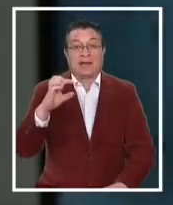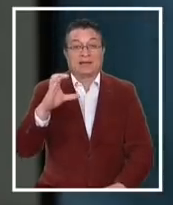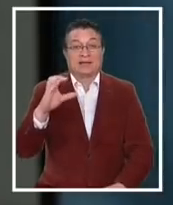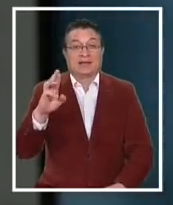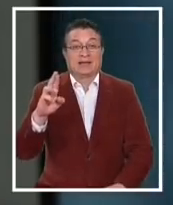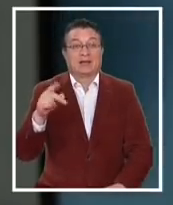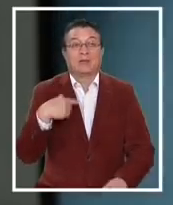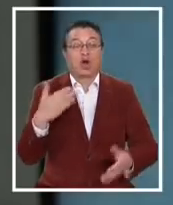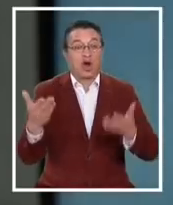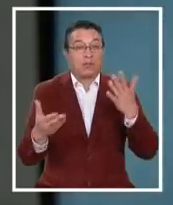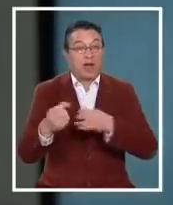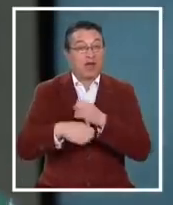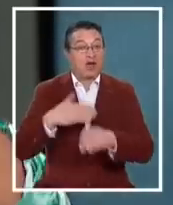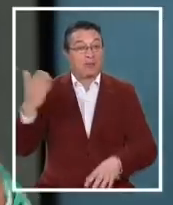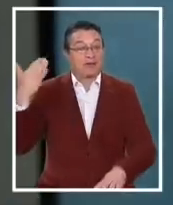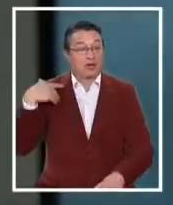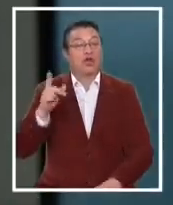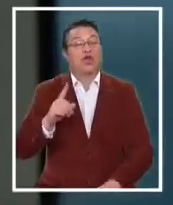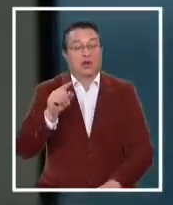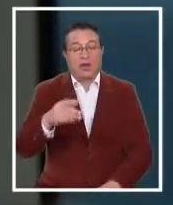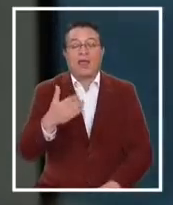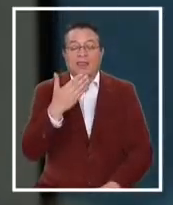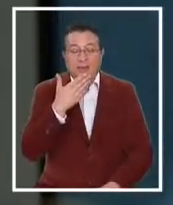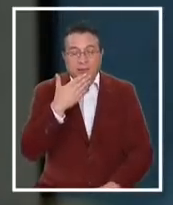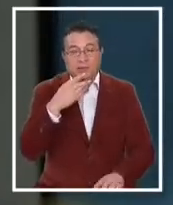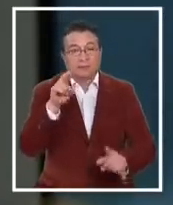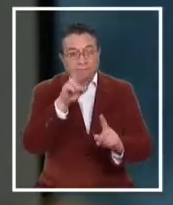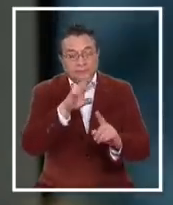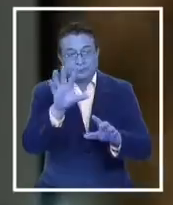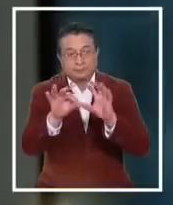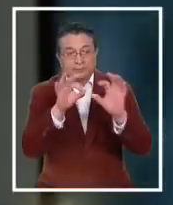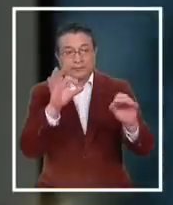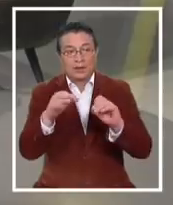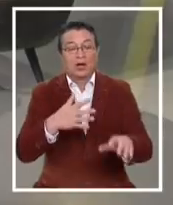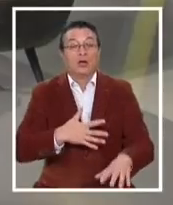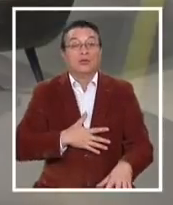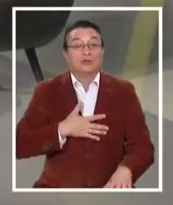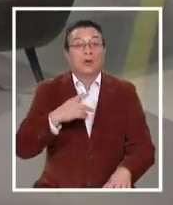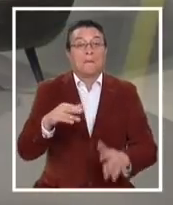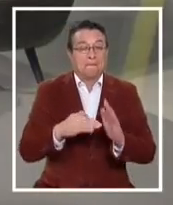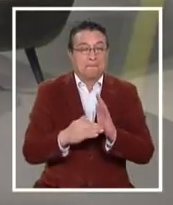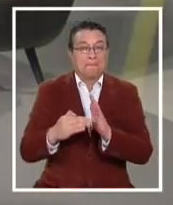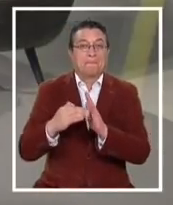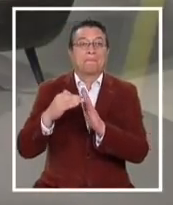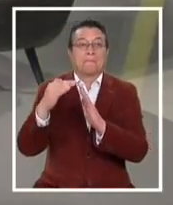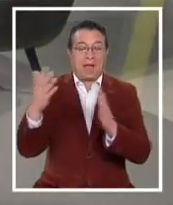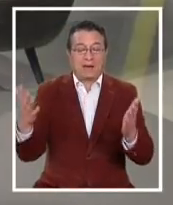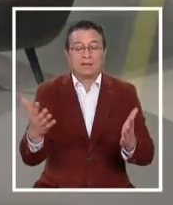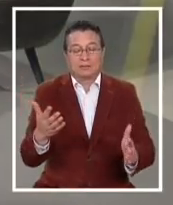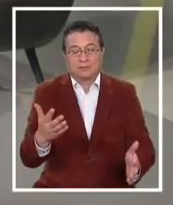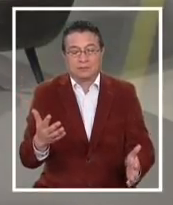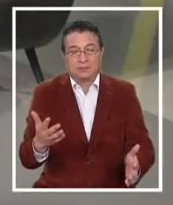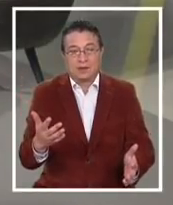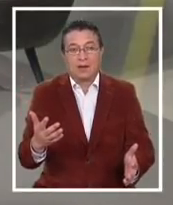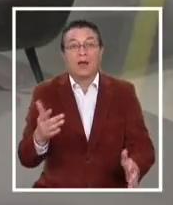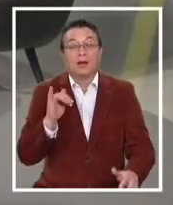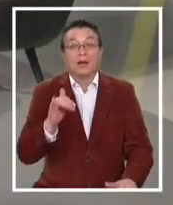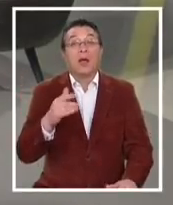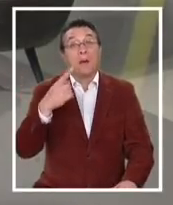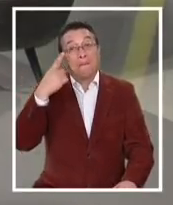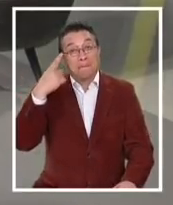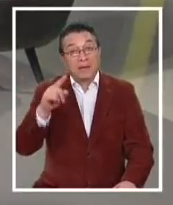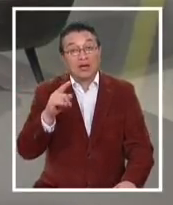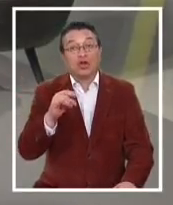no comparado con el año pasado. Y eso también hace que la visibilidad de los casos positivos también aumente, ¿cierto? Sin